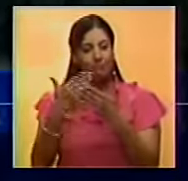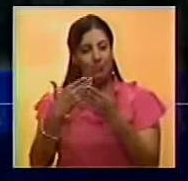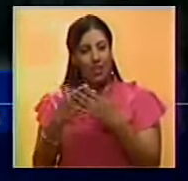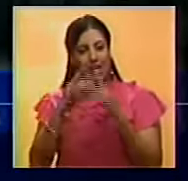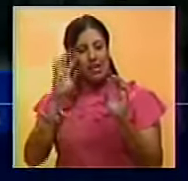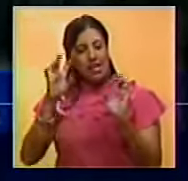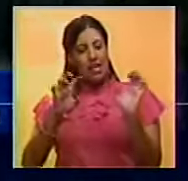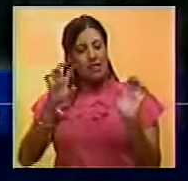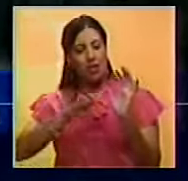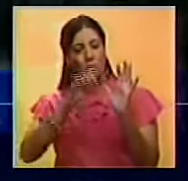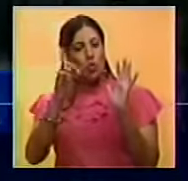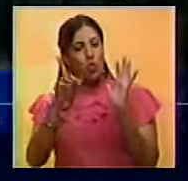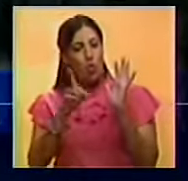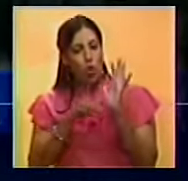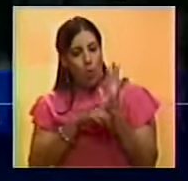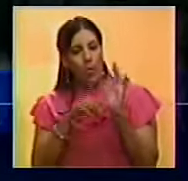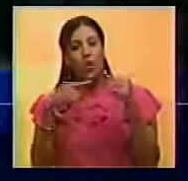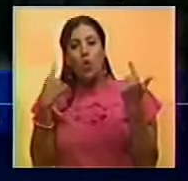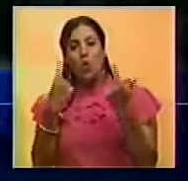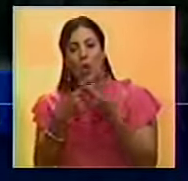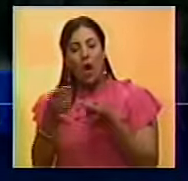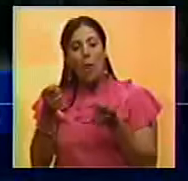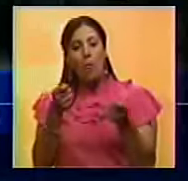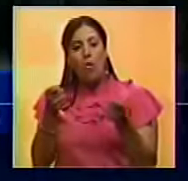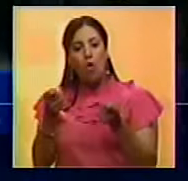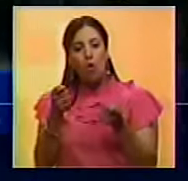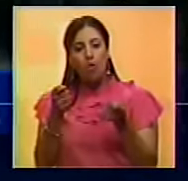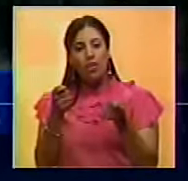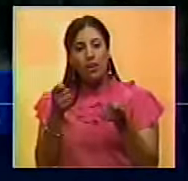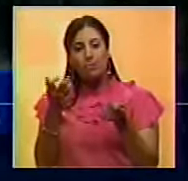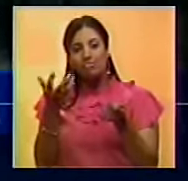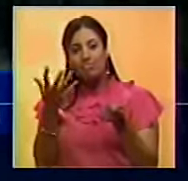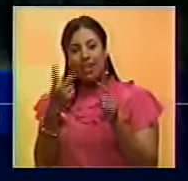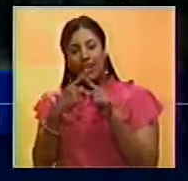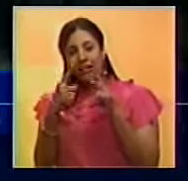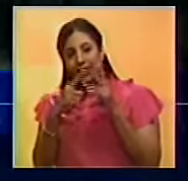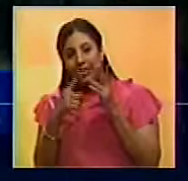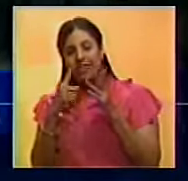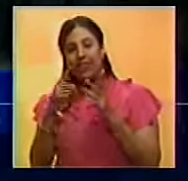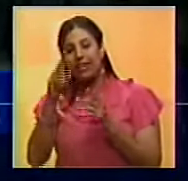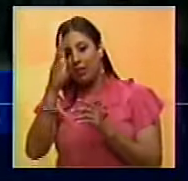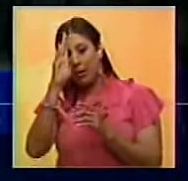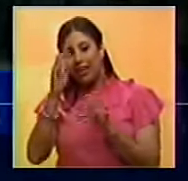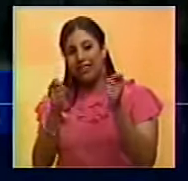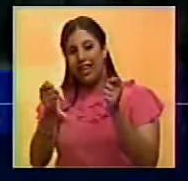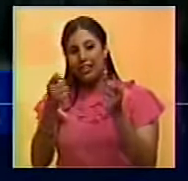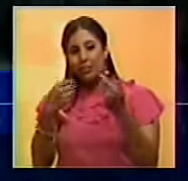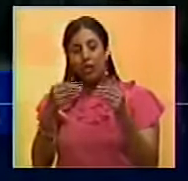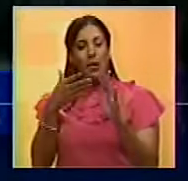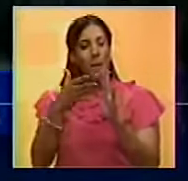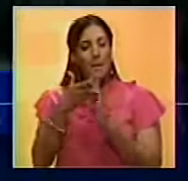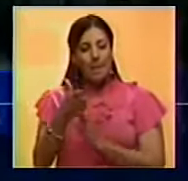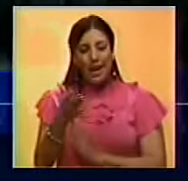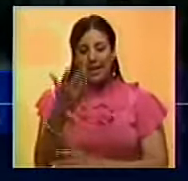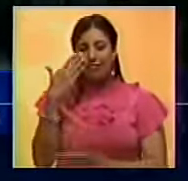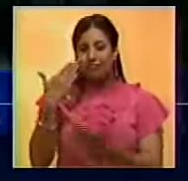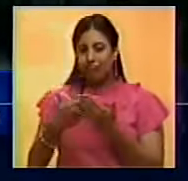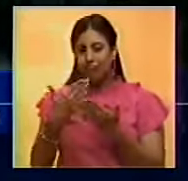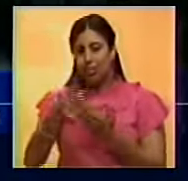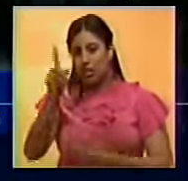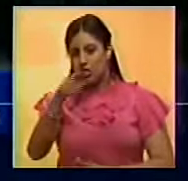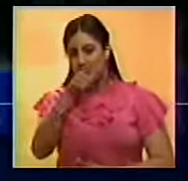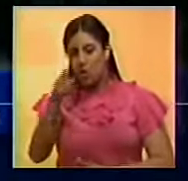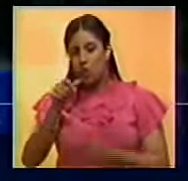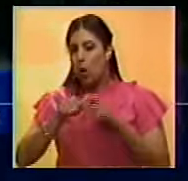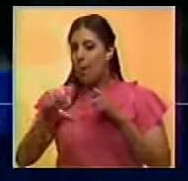un arqueo en las bodegas de esas diferentes agencias de transporte de valores para verificar